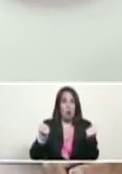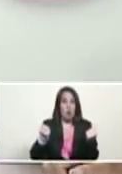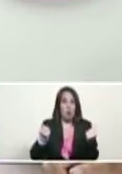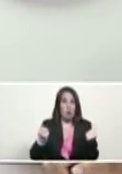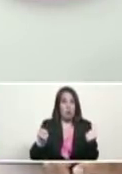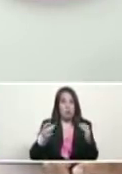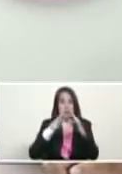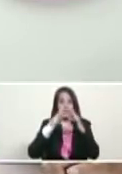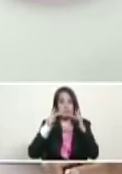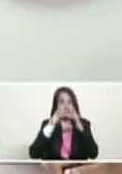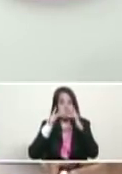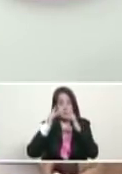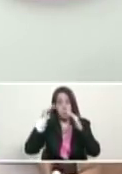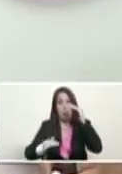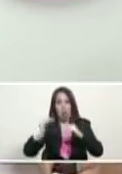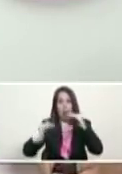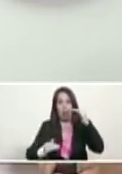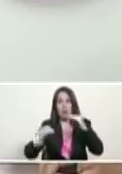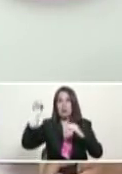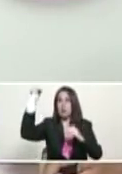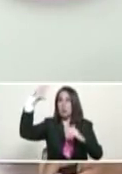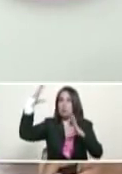reconexión. Por eso digo,